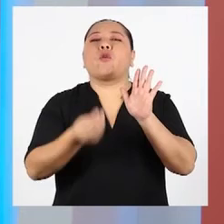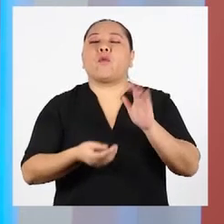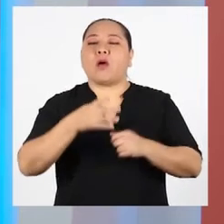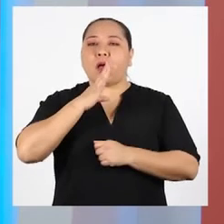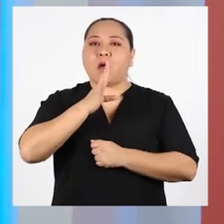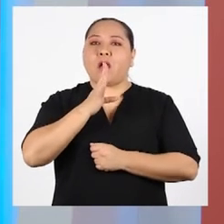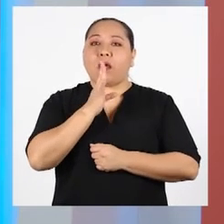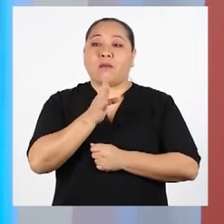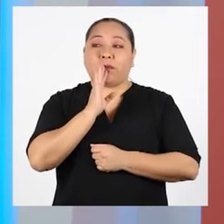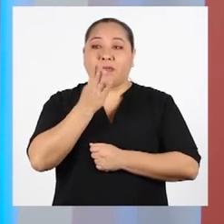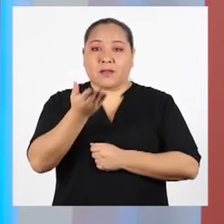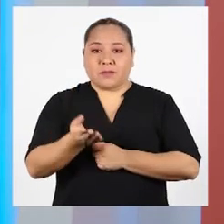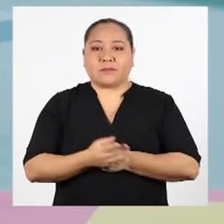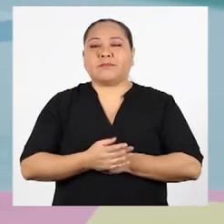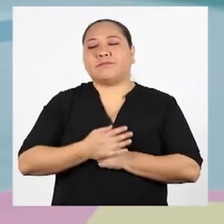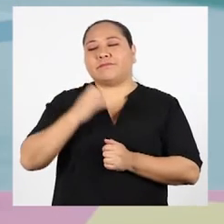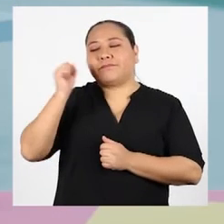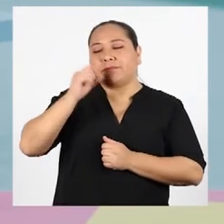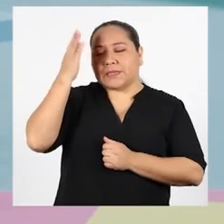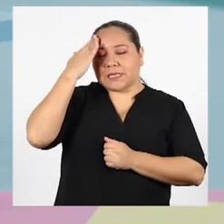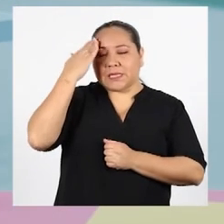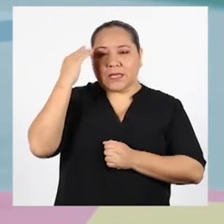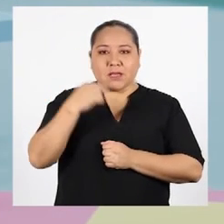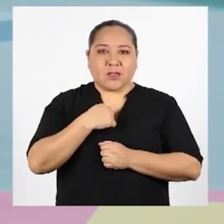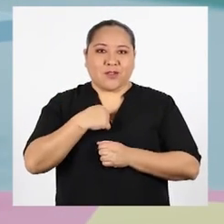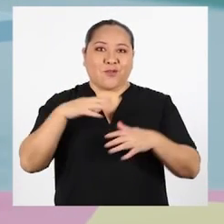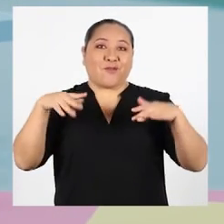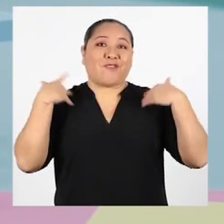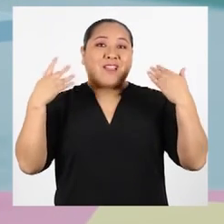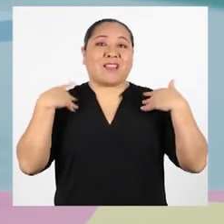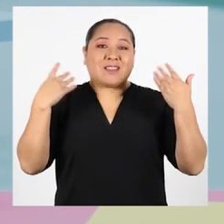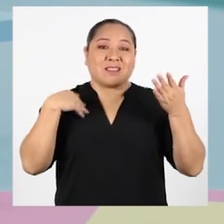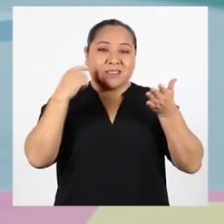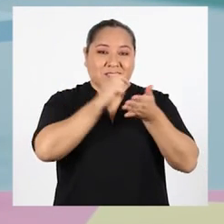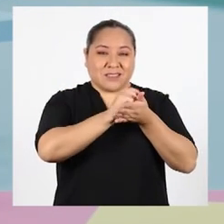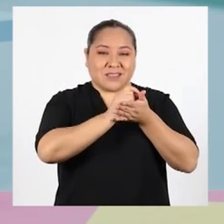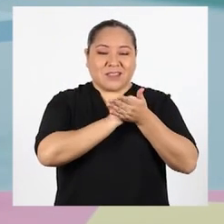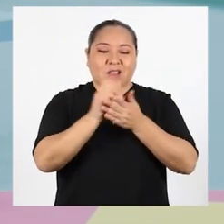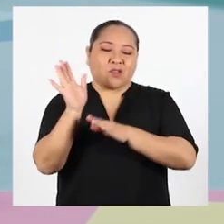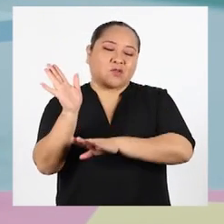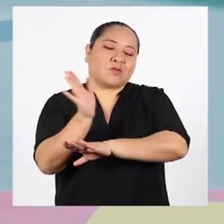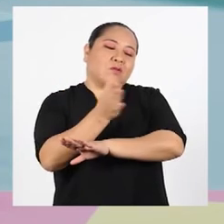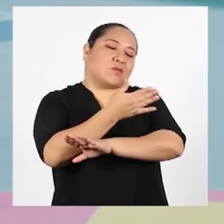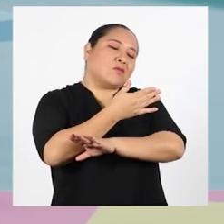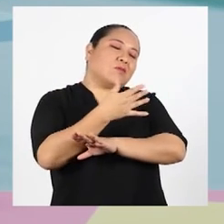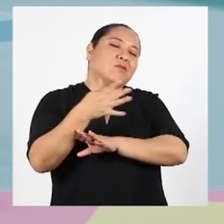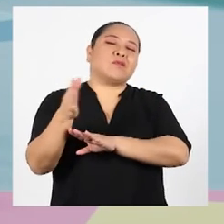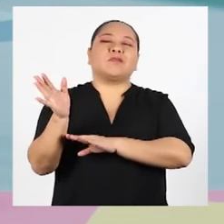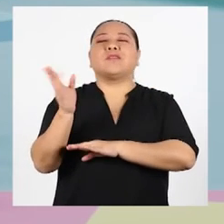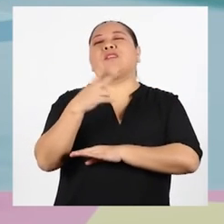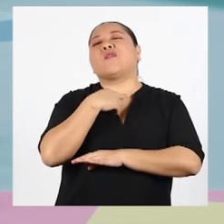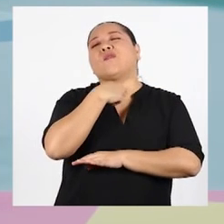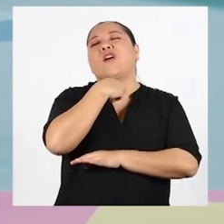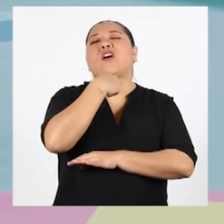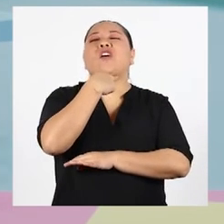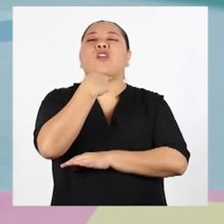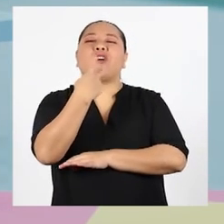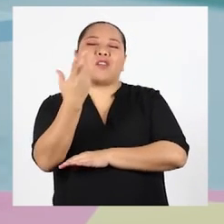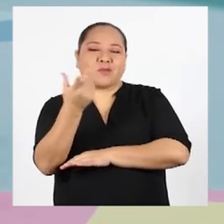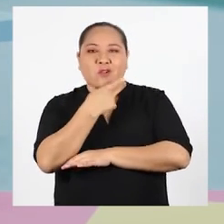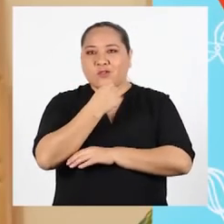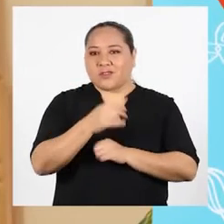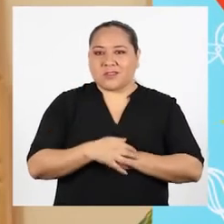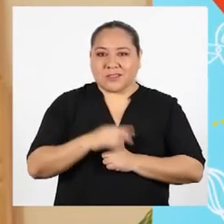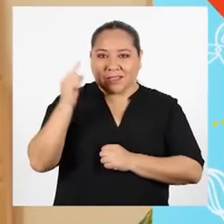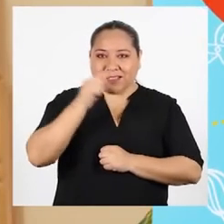de forma oral. Lo sé, por eso me alegra tener esta melodiosa